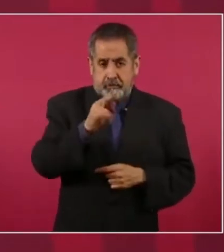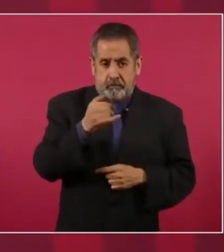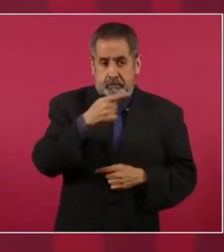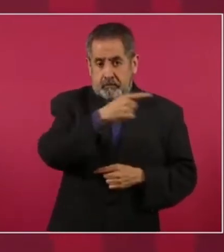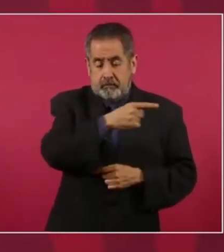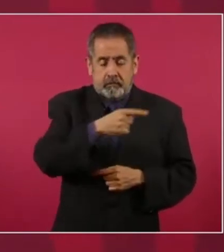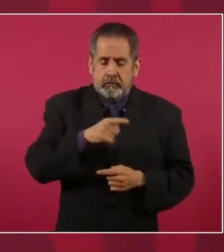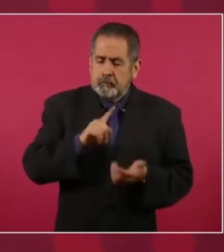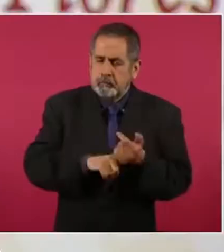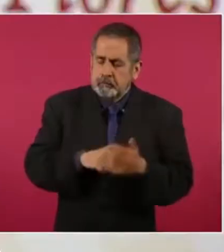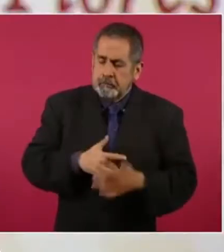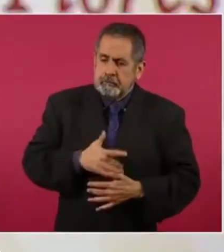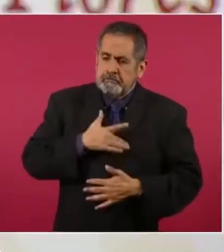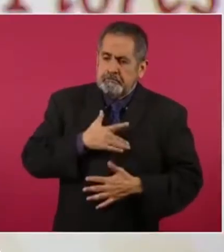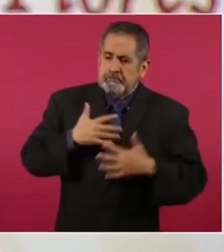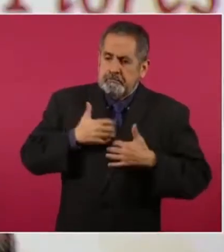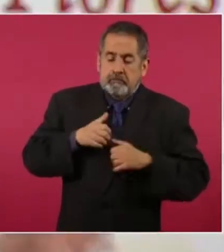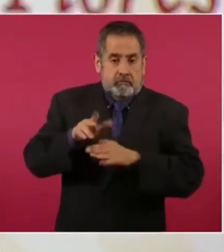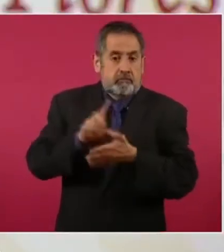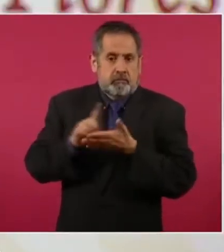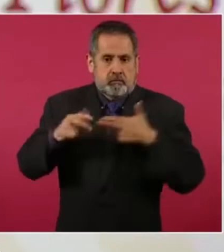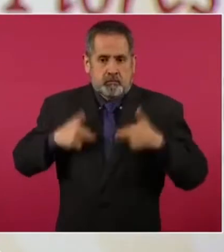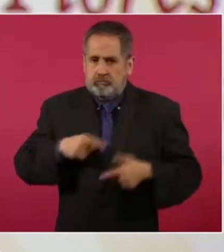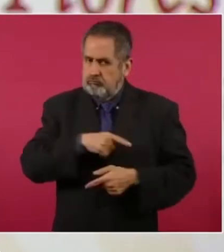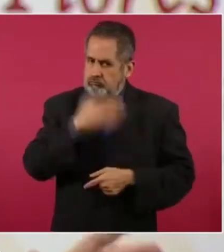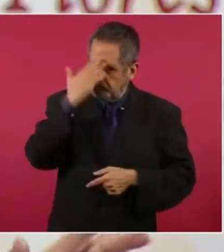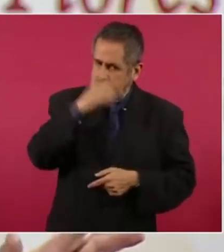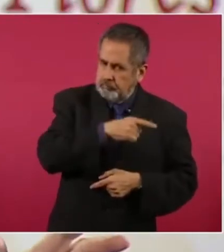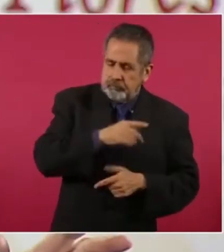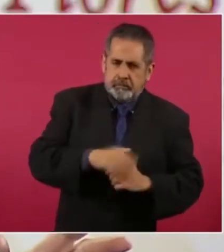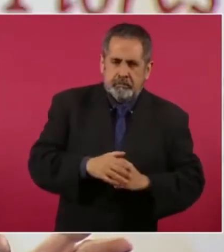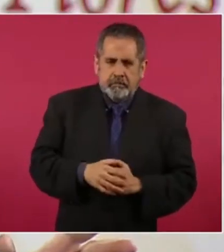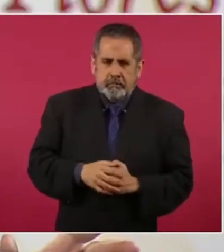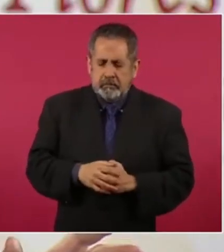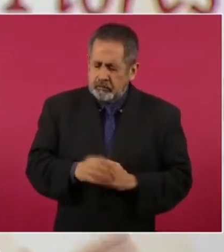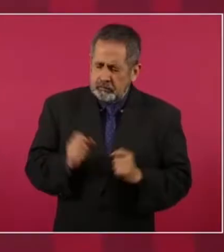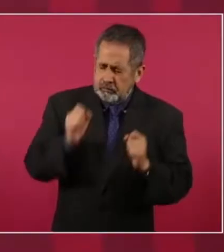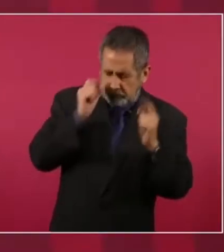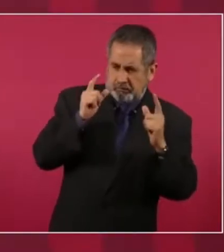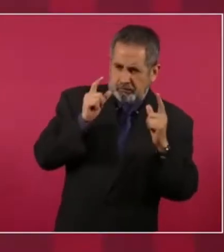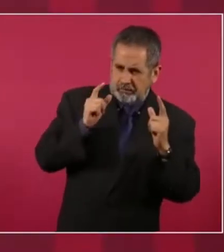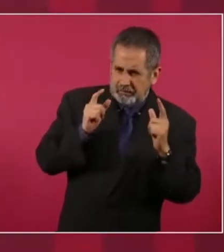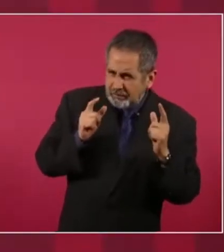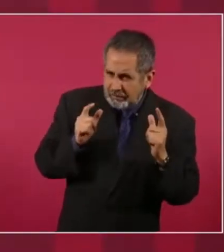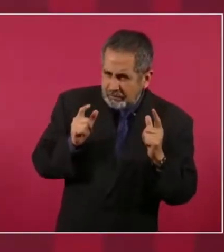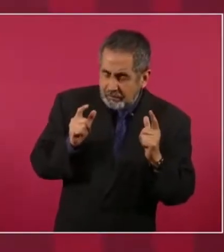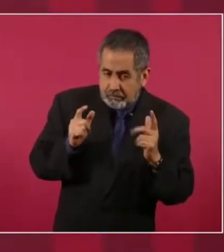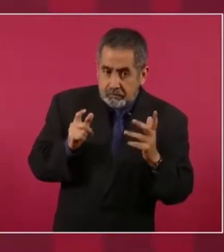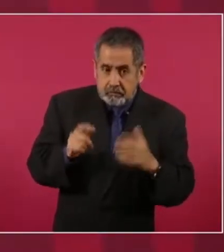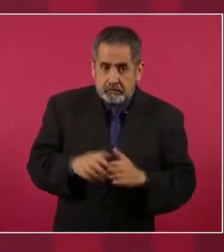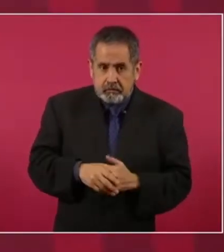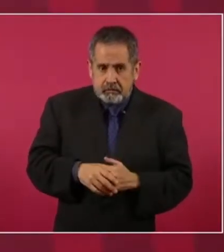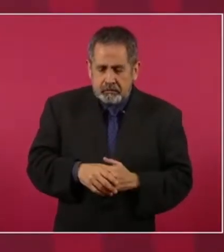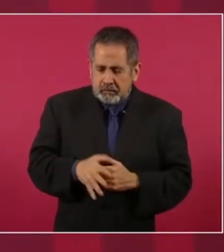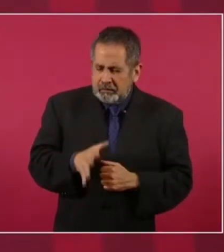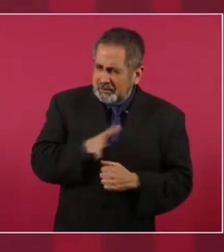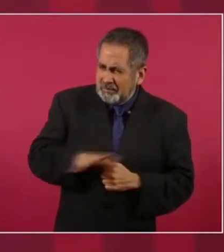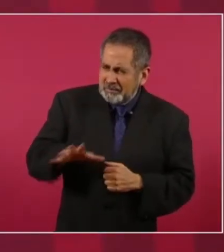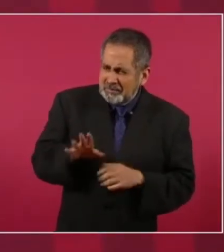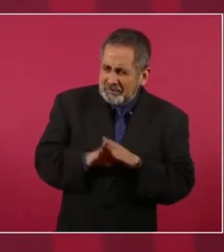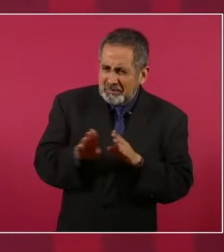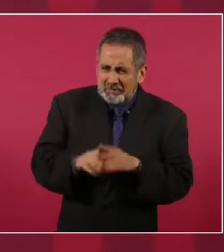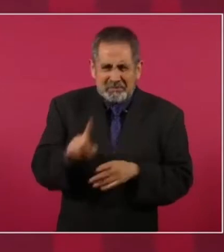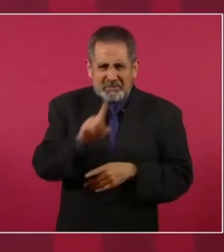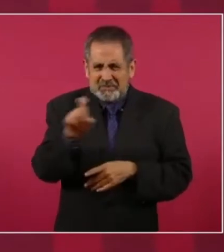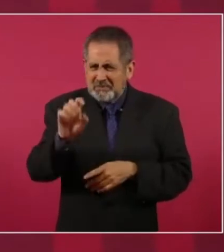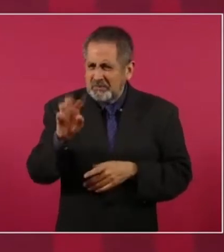muy sensible al asunto de los derechos humanos. Fue así como algo increíble, ¿no? Como que